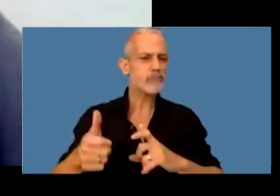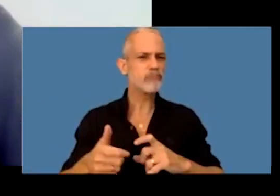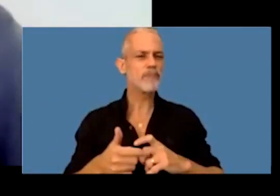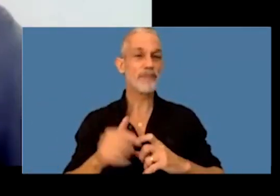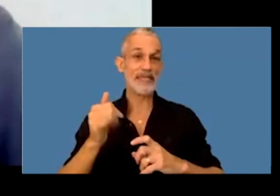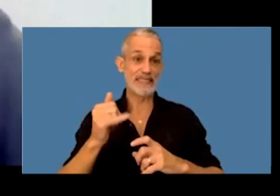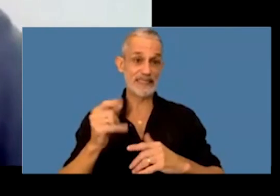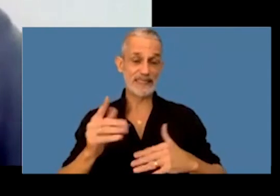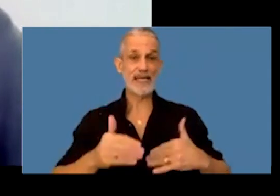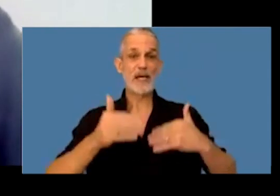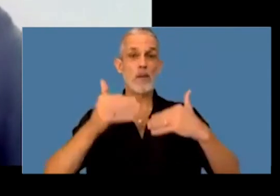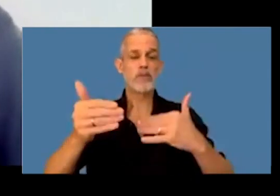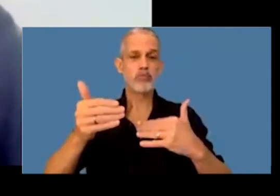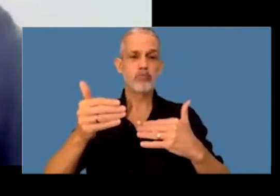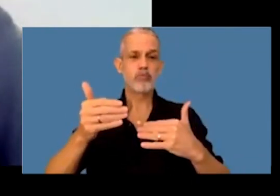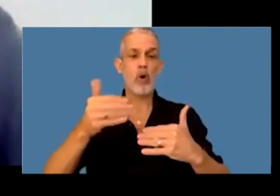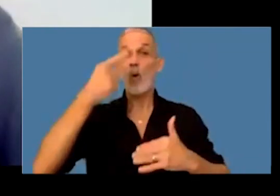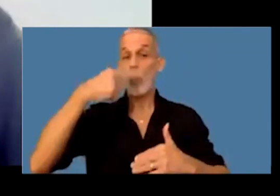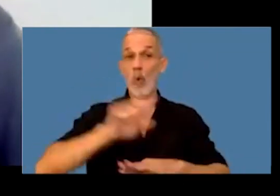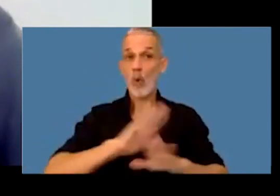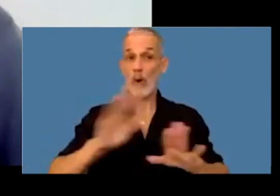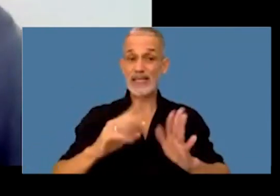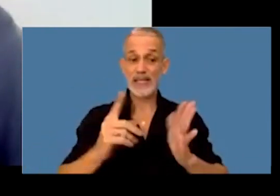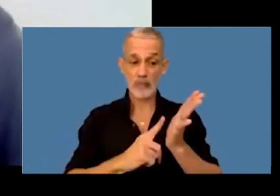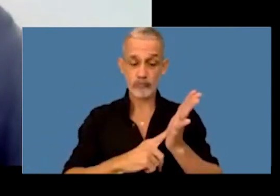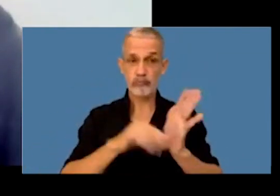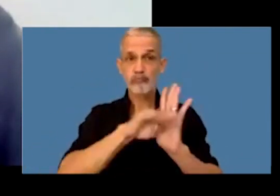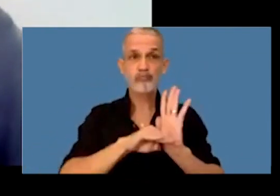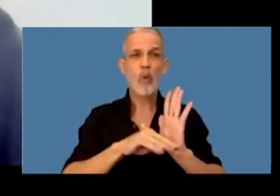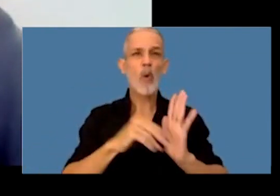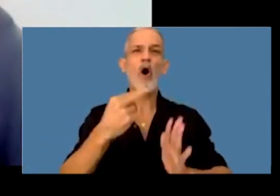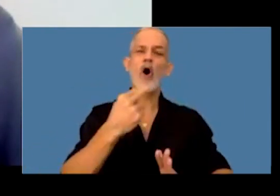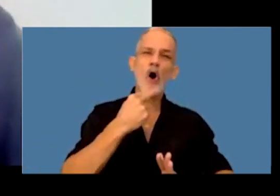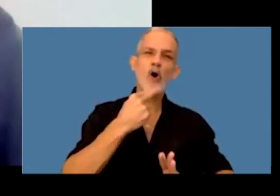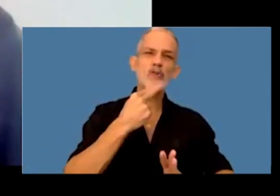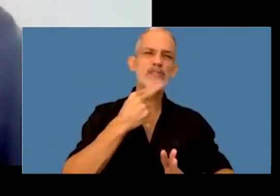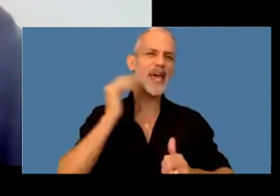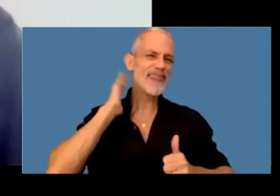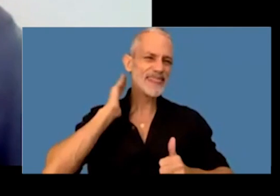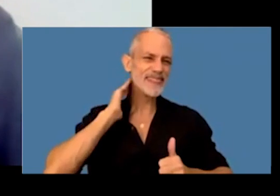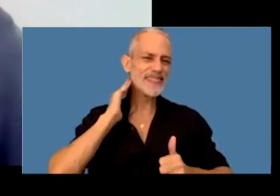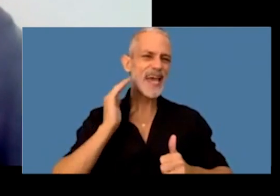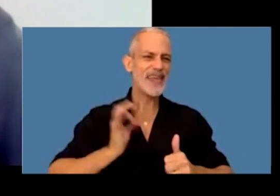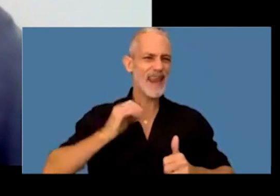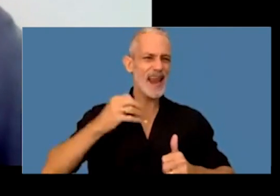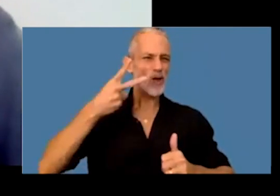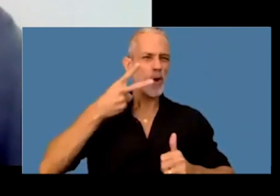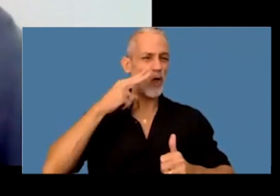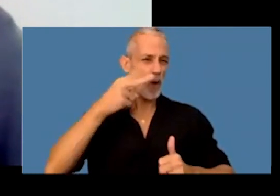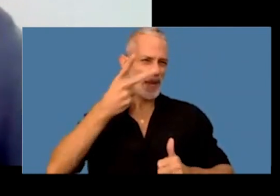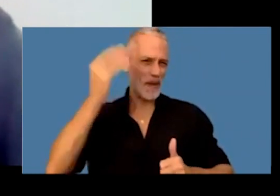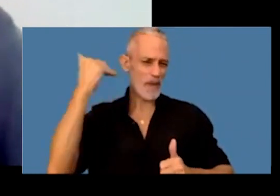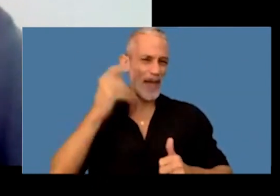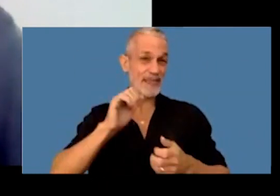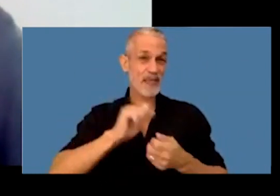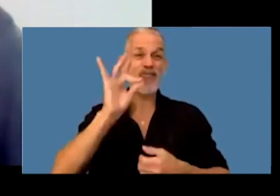prórroga, la última vigente es la 1116 del 2020, que esta se emitió en diciembre,